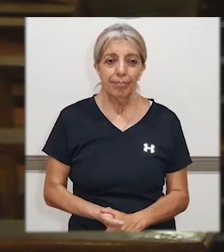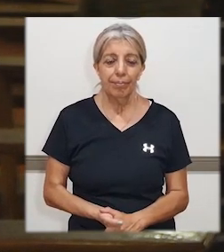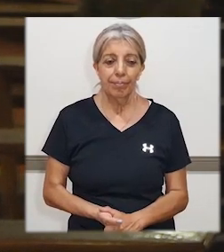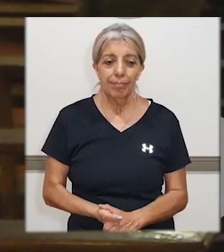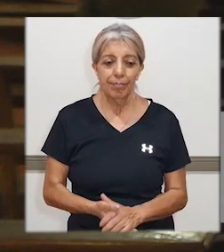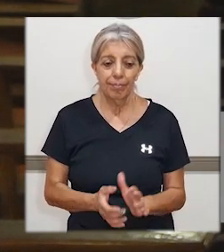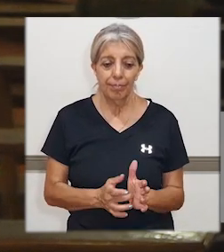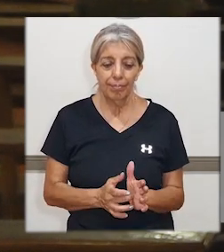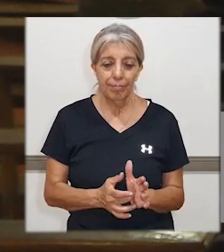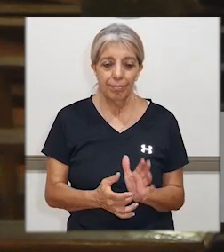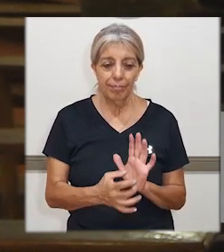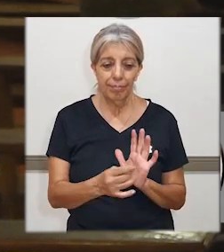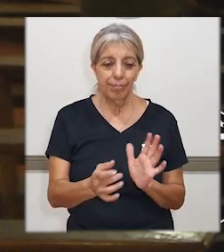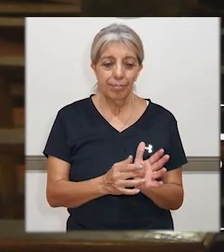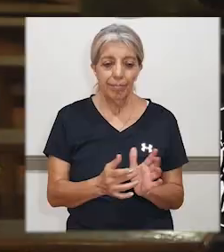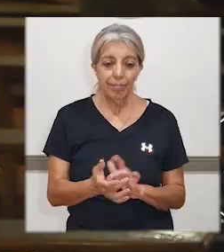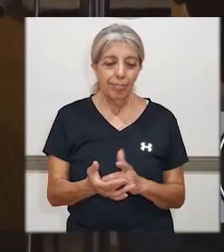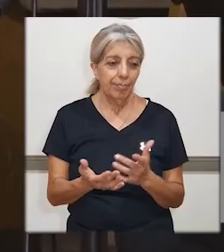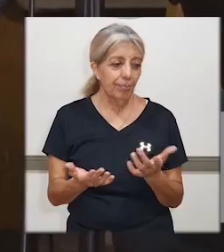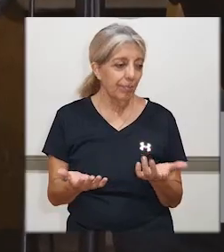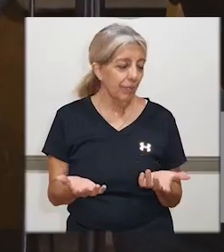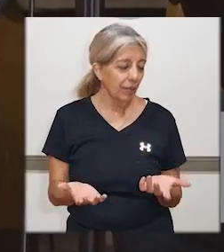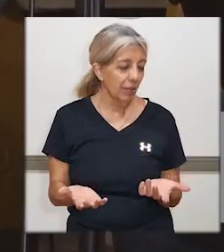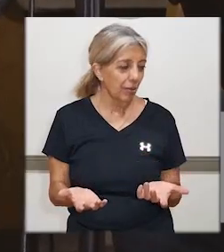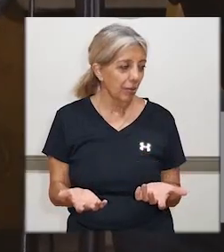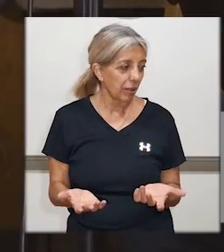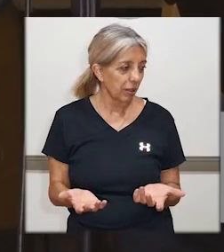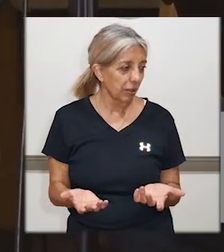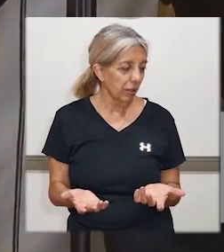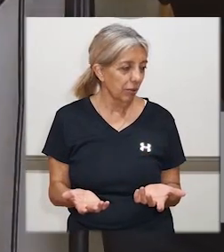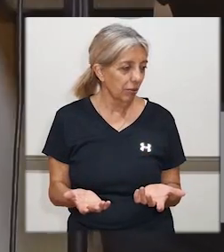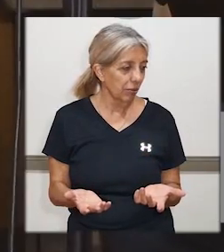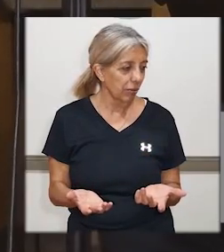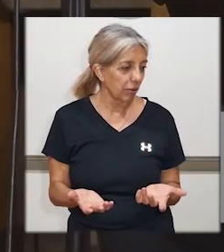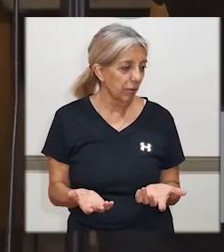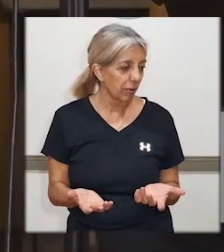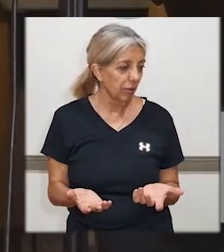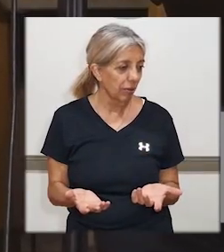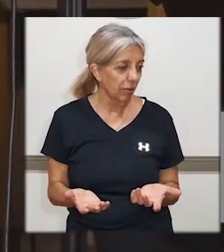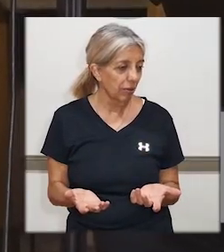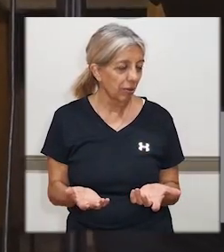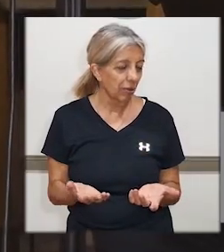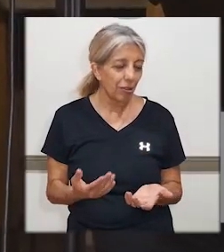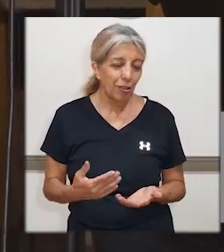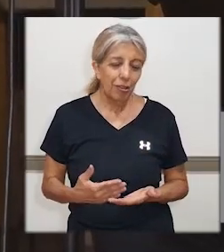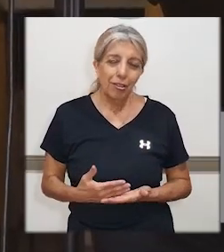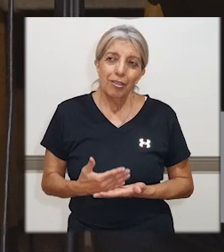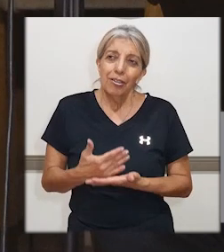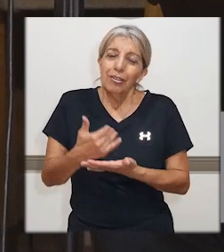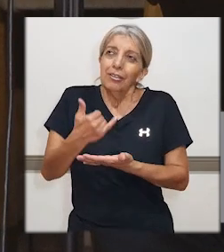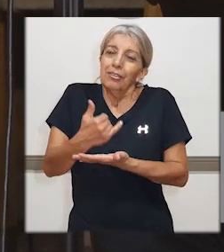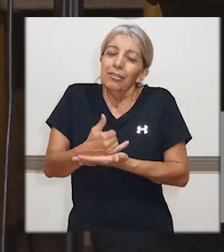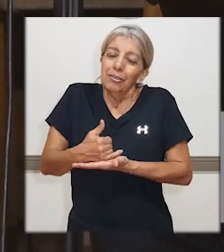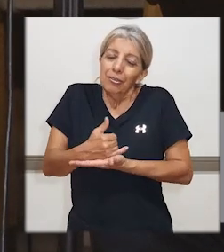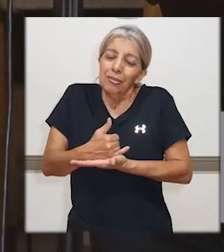más. Jesús, en ti me refugio, en ti